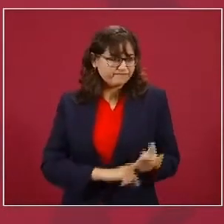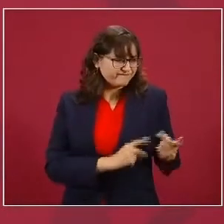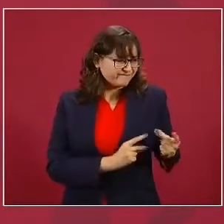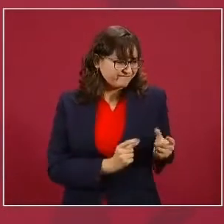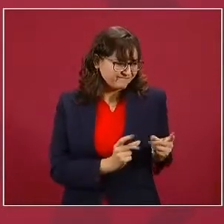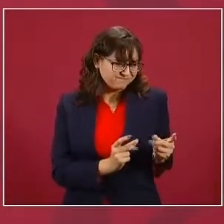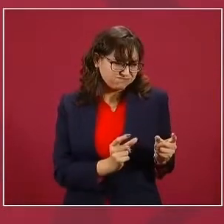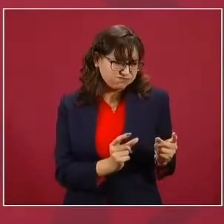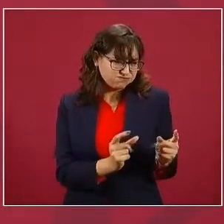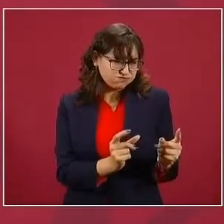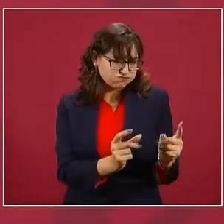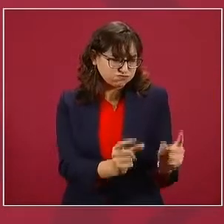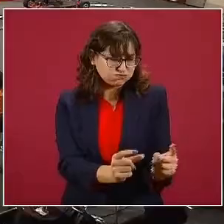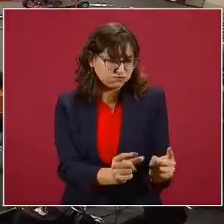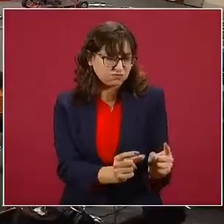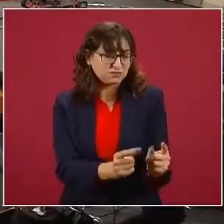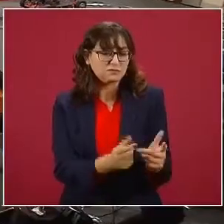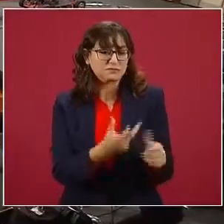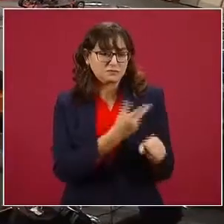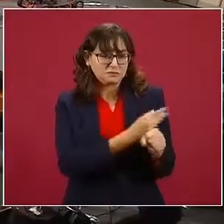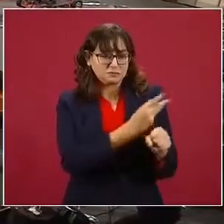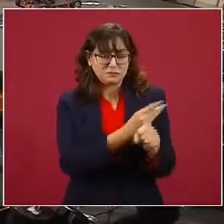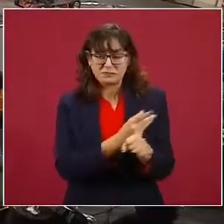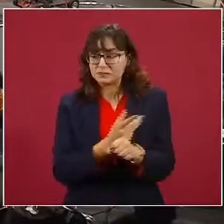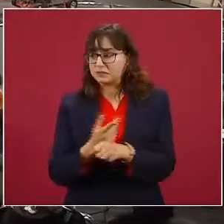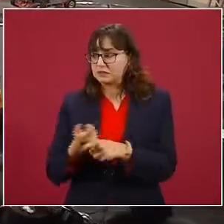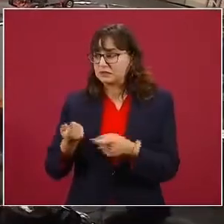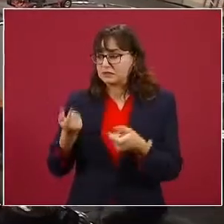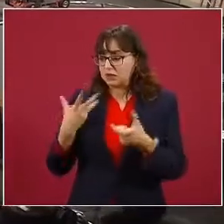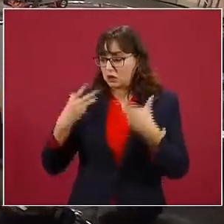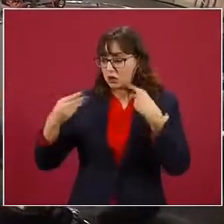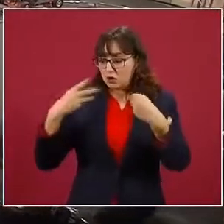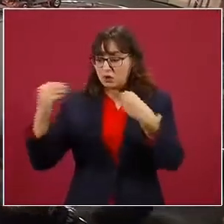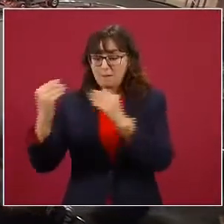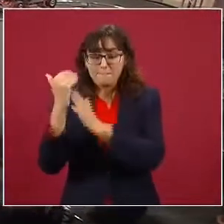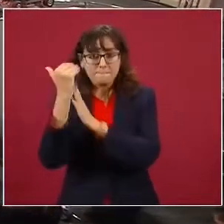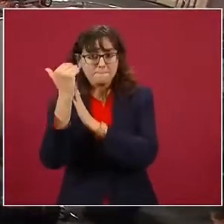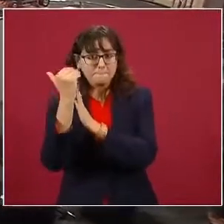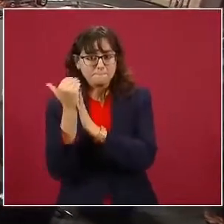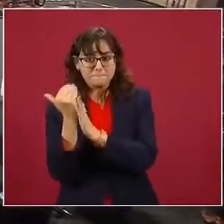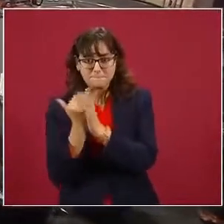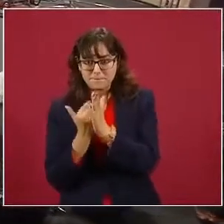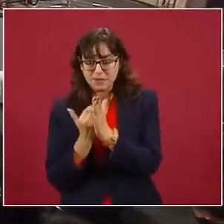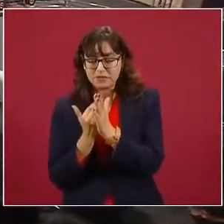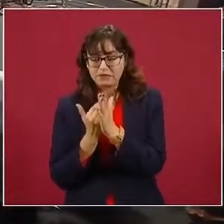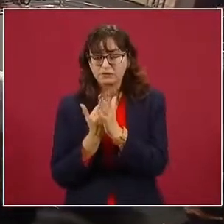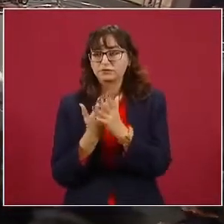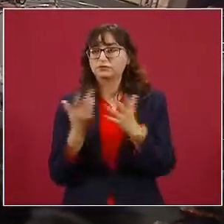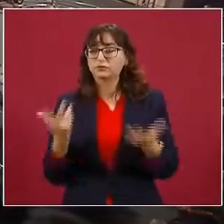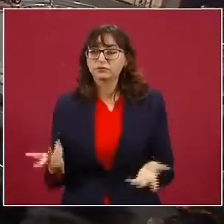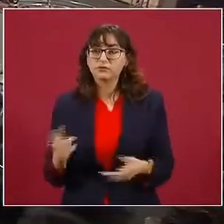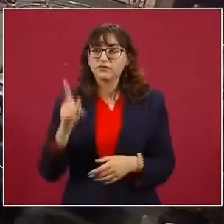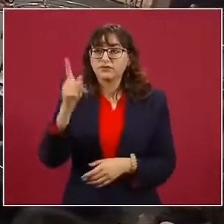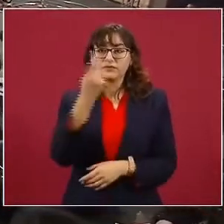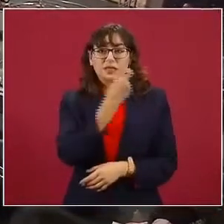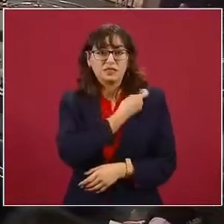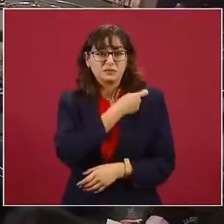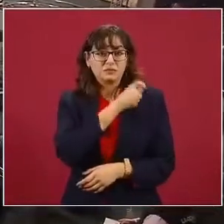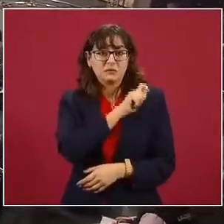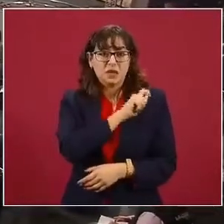se aplanó la curva, no nos sucedió lo que pasó en España, en